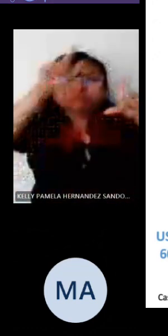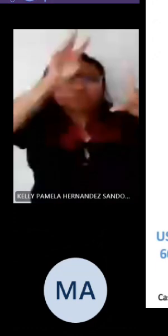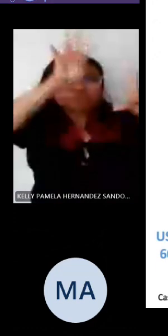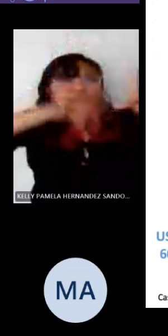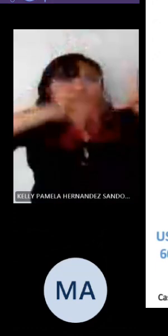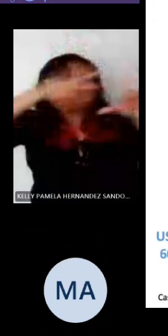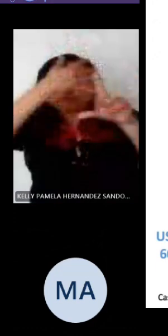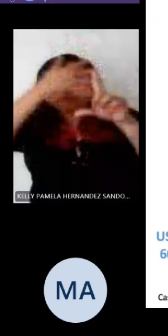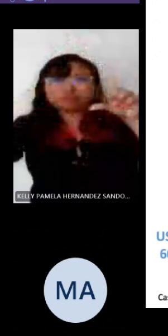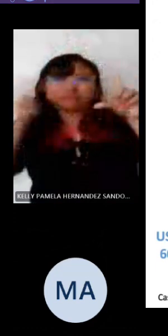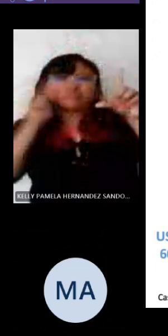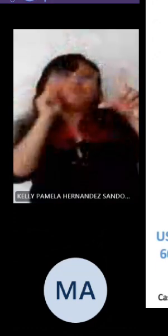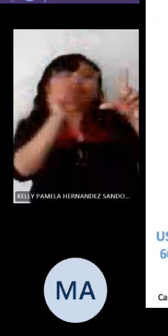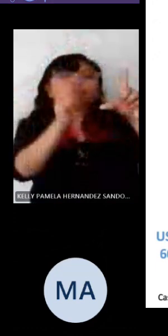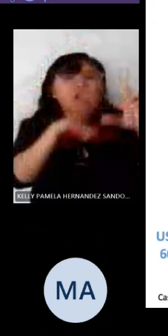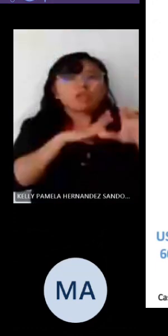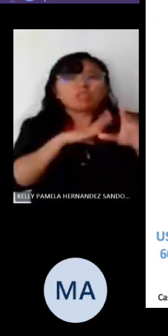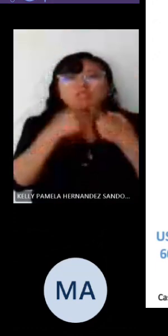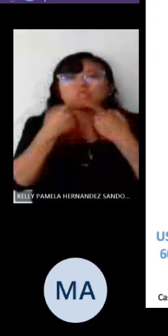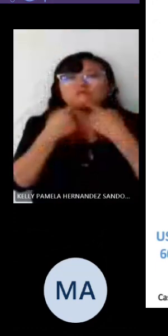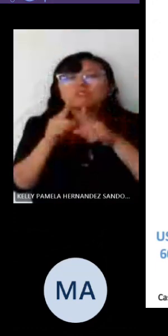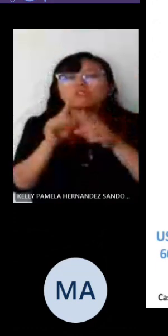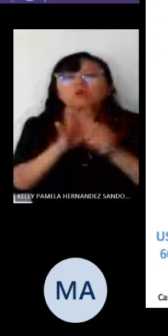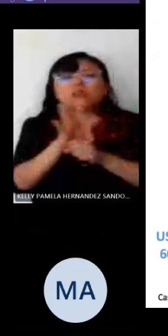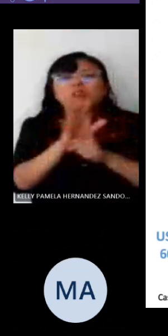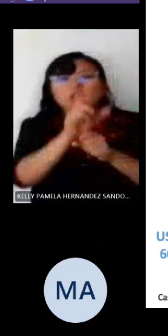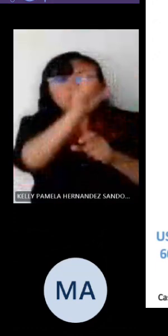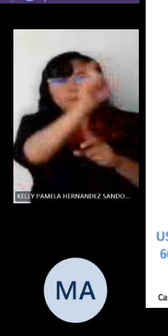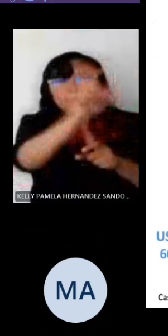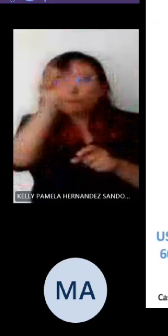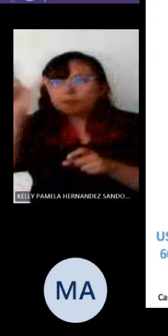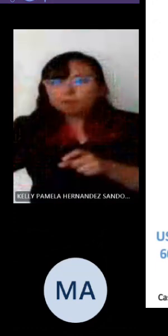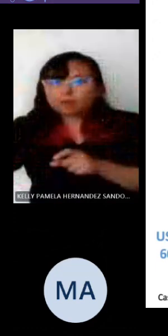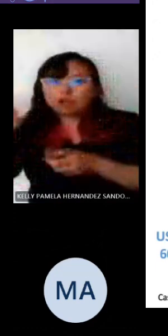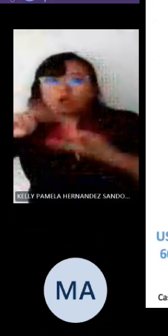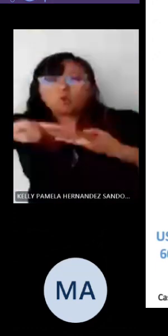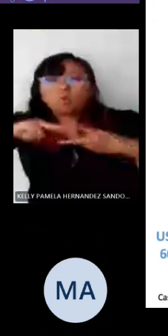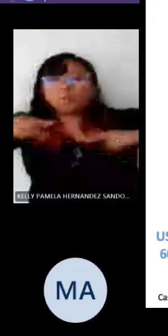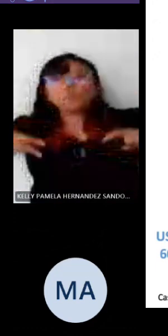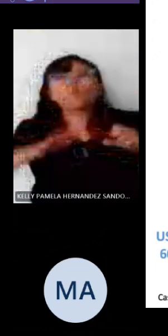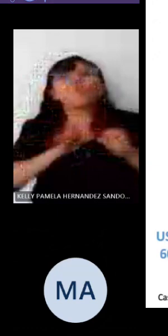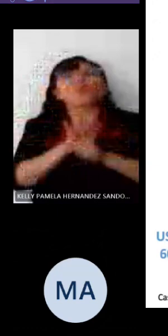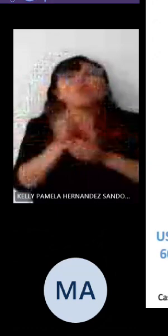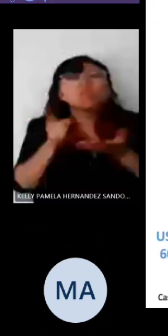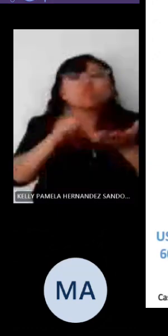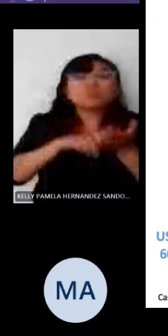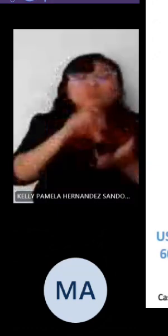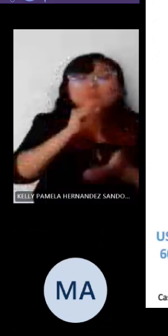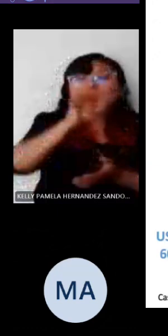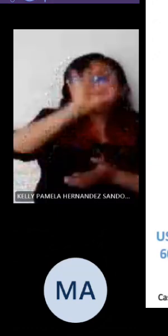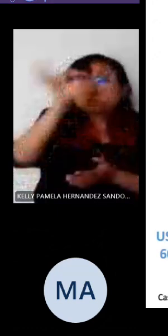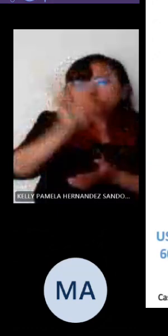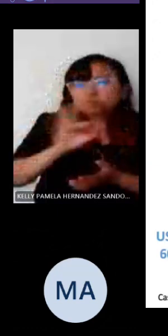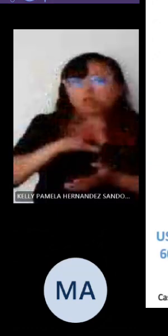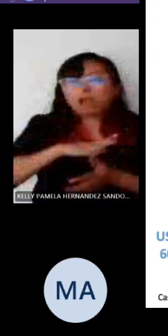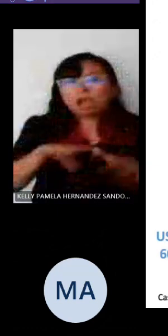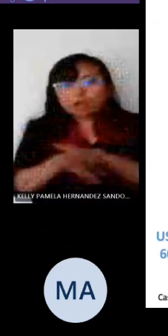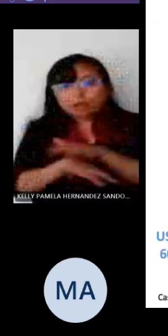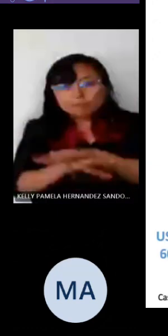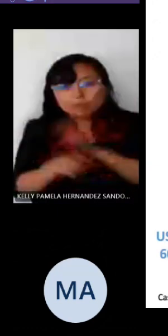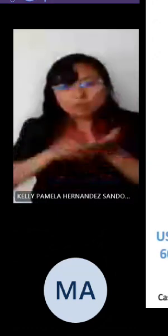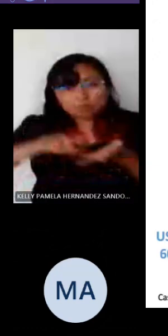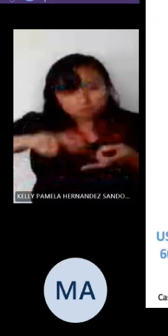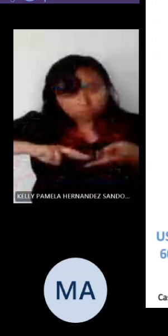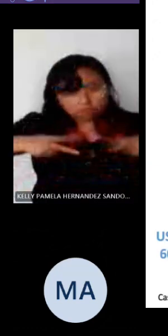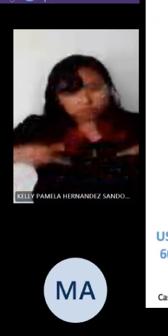podemos ver el tipo, el gen involucrado y cuáles son el porcentaje de las mutaciones que se encuentran en estos genes y el año en